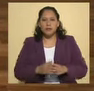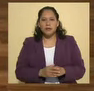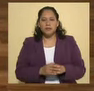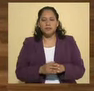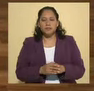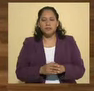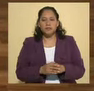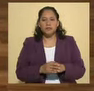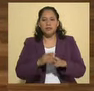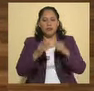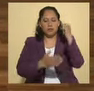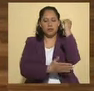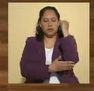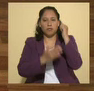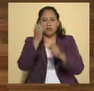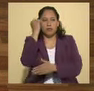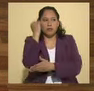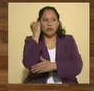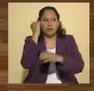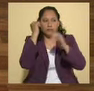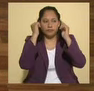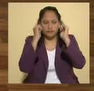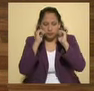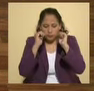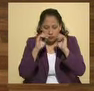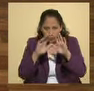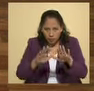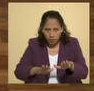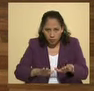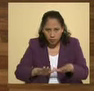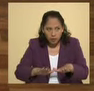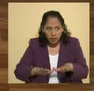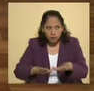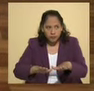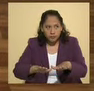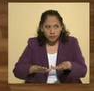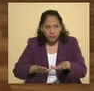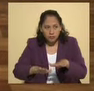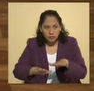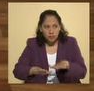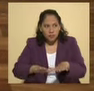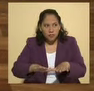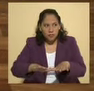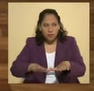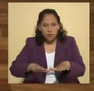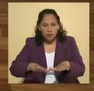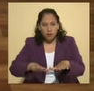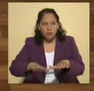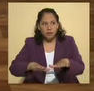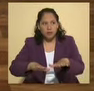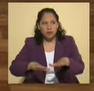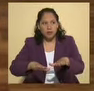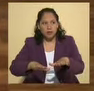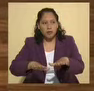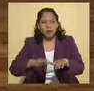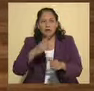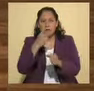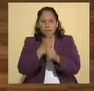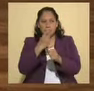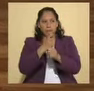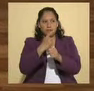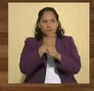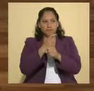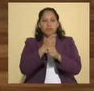Y bajo mis codos. Para llegar al piso. ¿Okay? Apoya manos. Vamos al piso. Primero boca arriba.